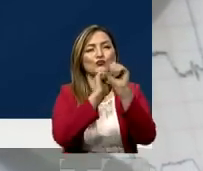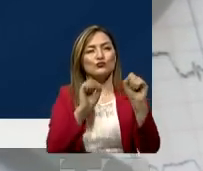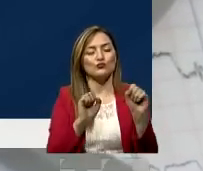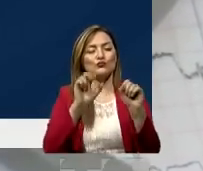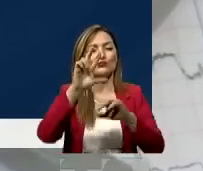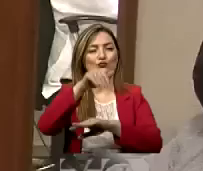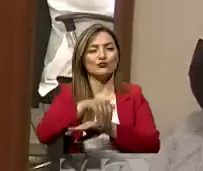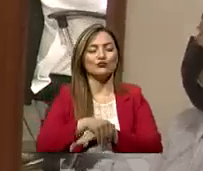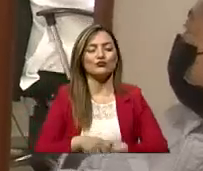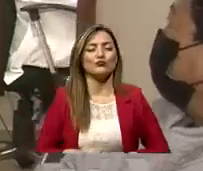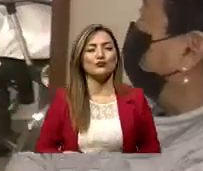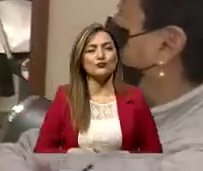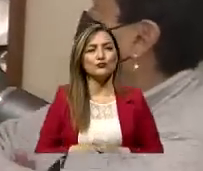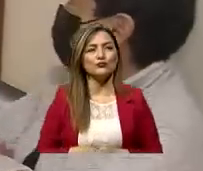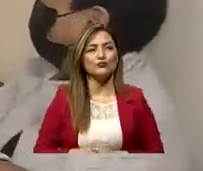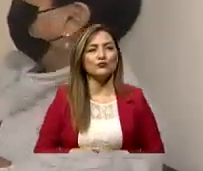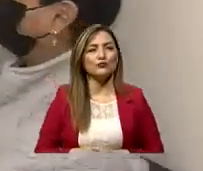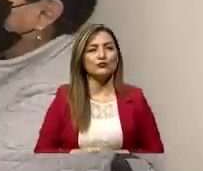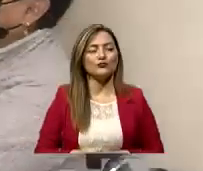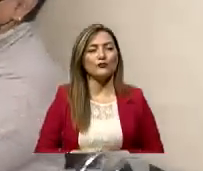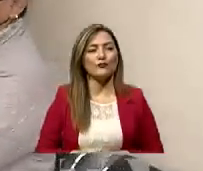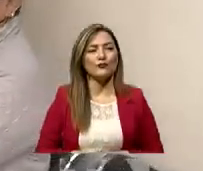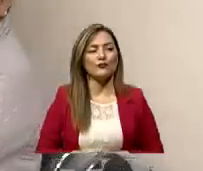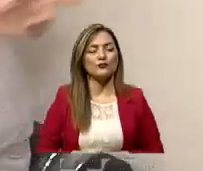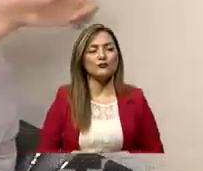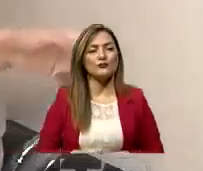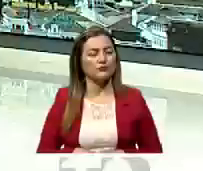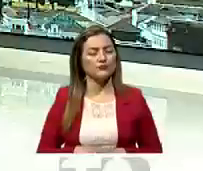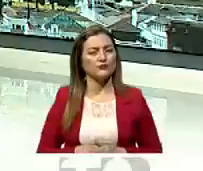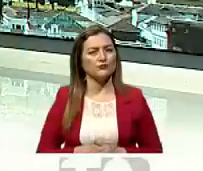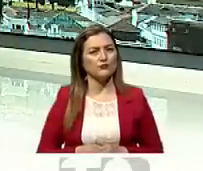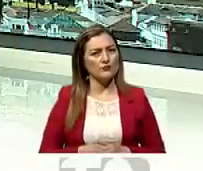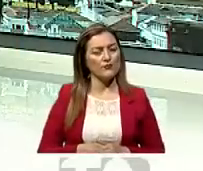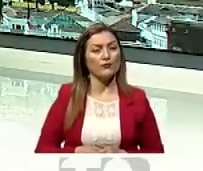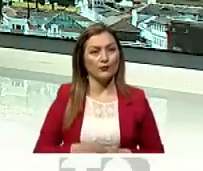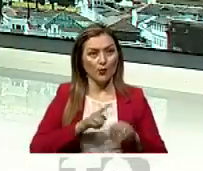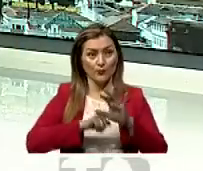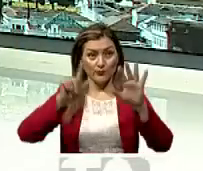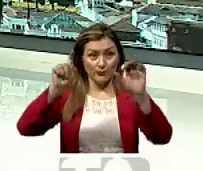hasta las 15 horas. En Quito, Natalie Jiménez, 24 horas. Son las